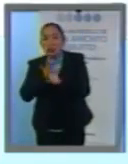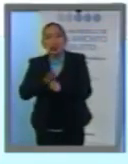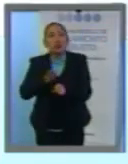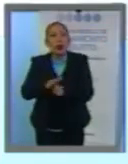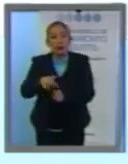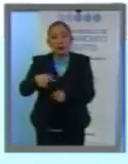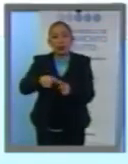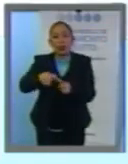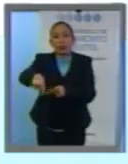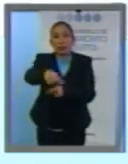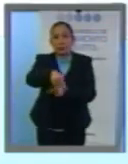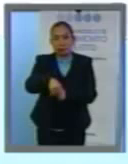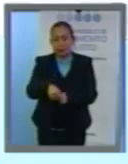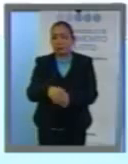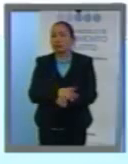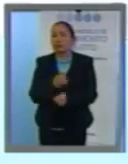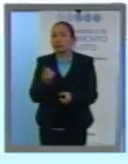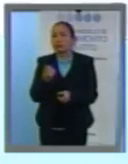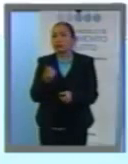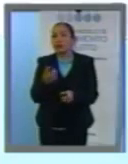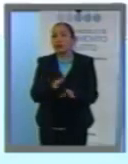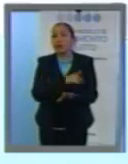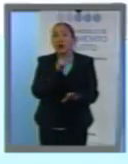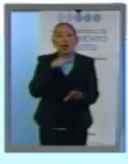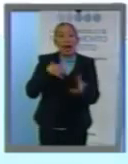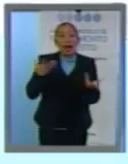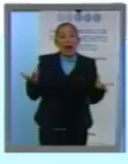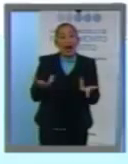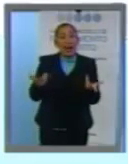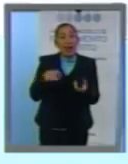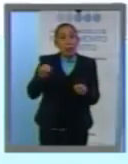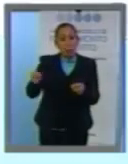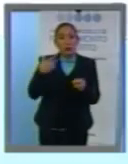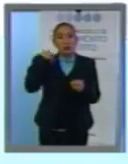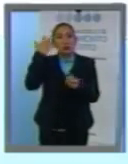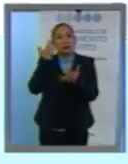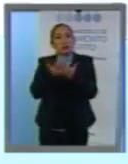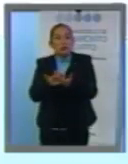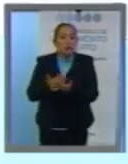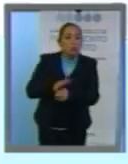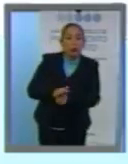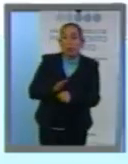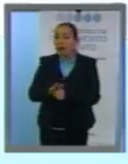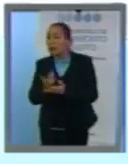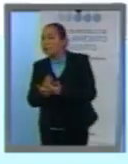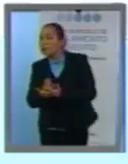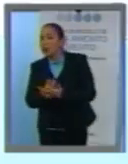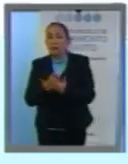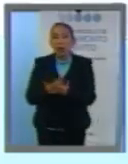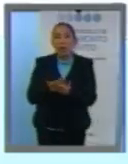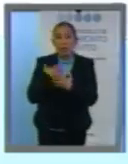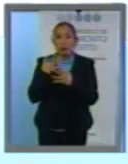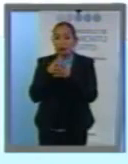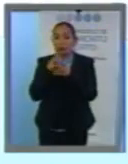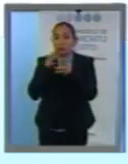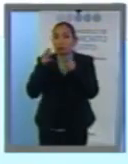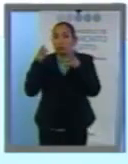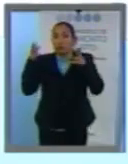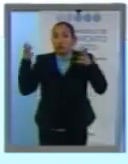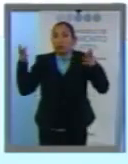responsabilidades. ¿Y esto por qué? Pues porque va a generar, ante tantas expectativas, una extraordinaria